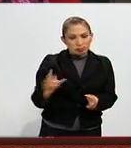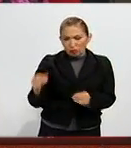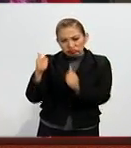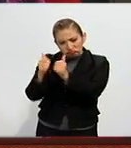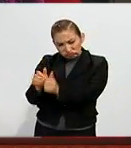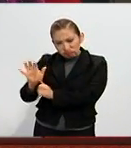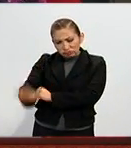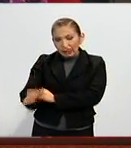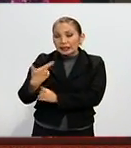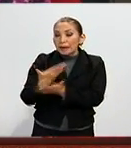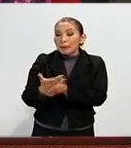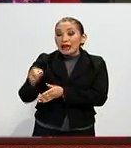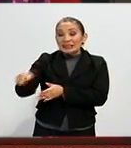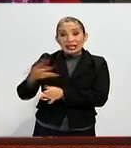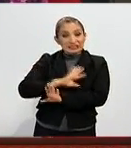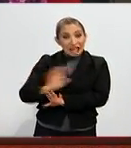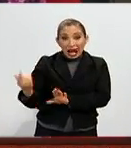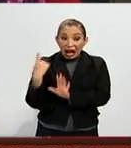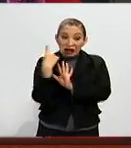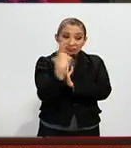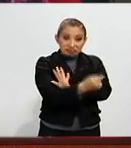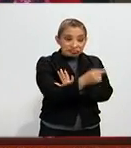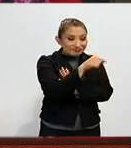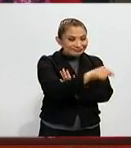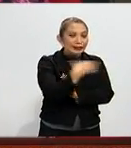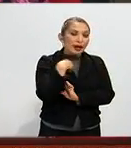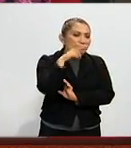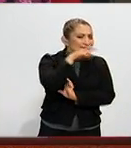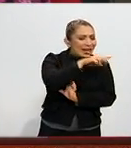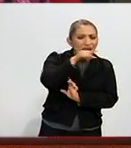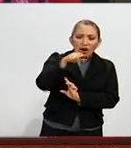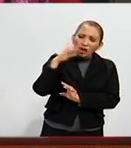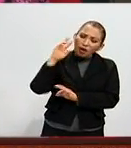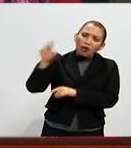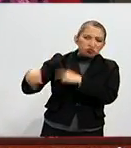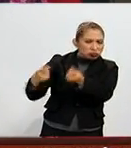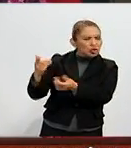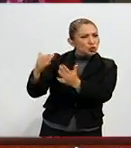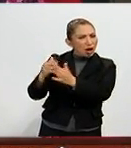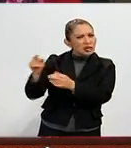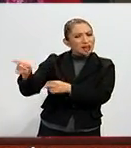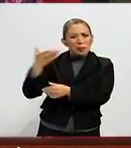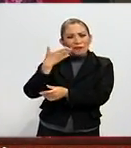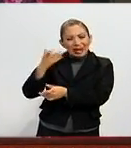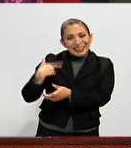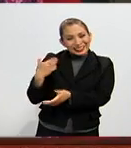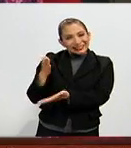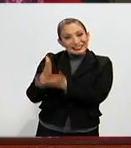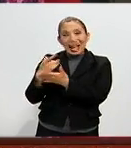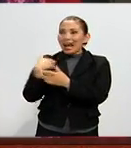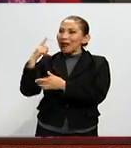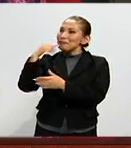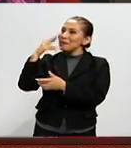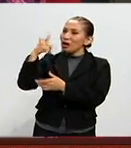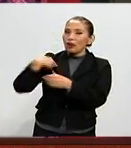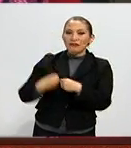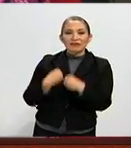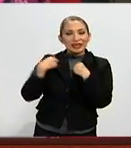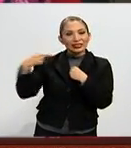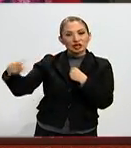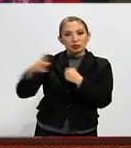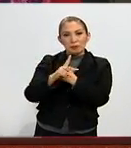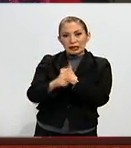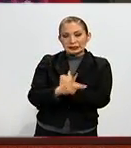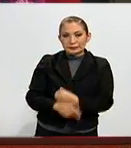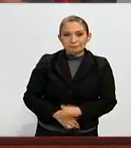y por el otro, que quienes ya están fuera vean en su retorno posibilidades reales de encontrar una mejor vida en su